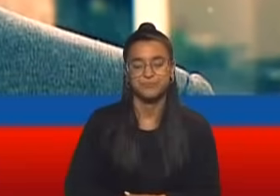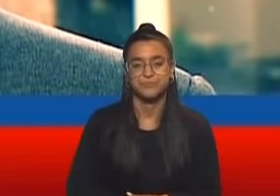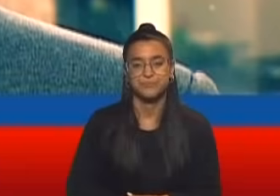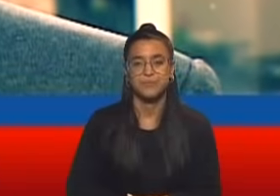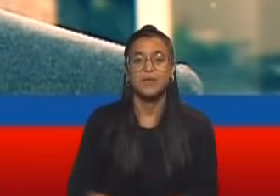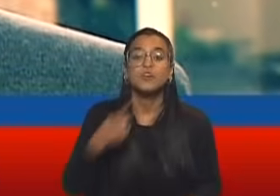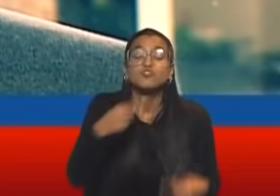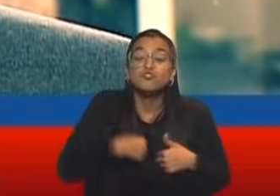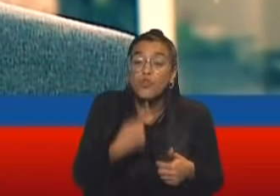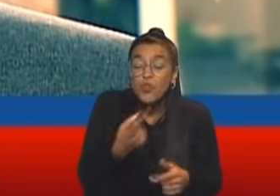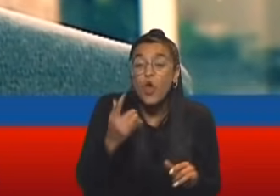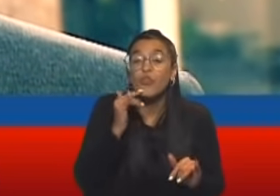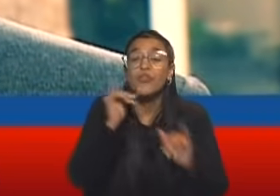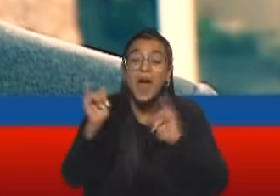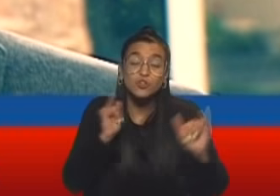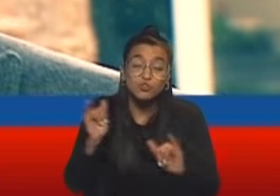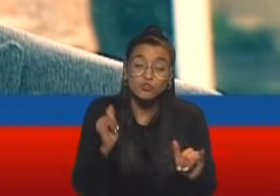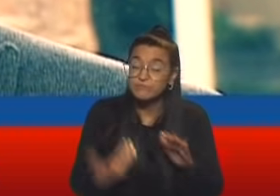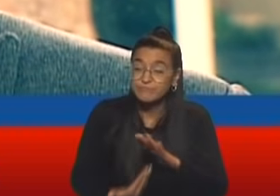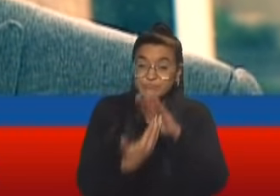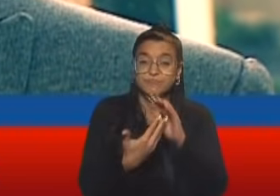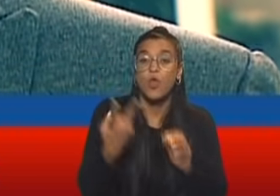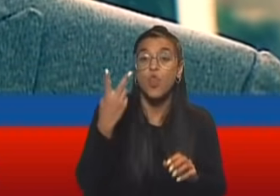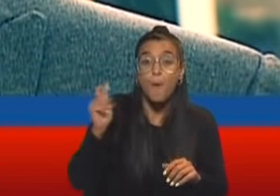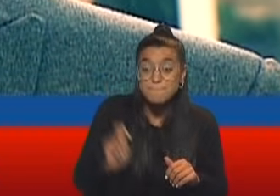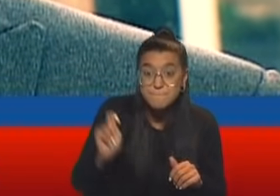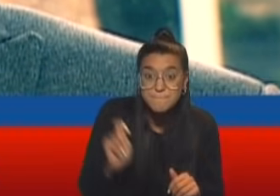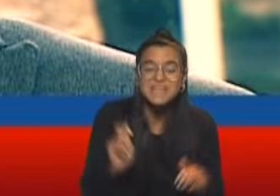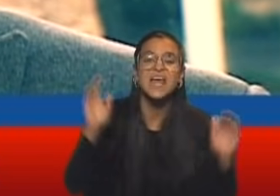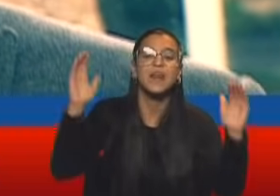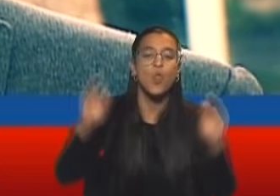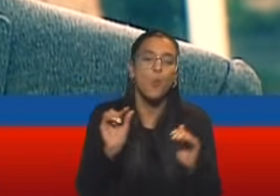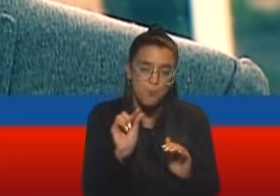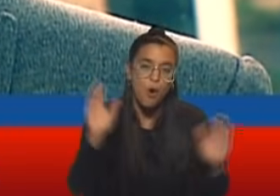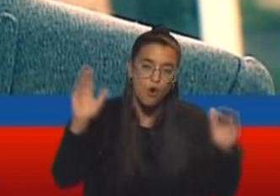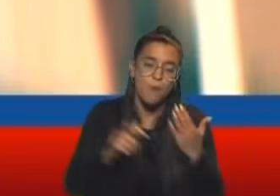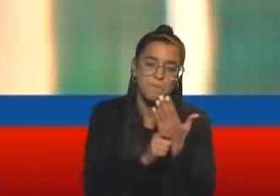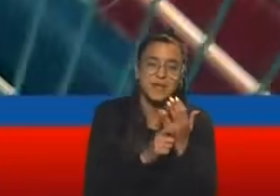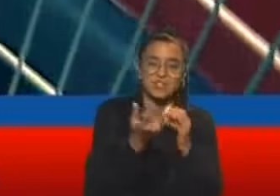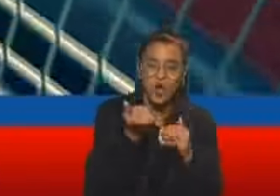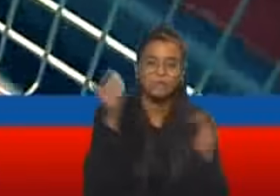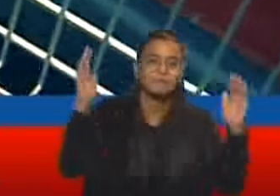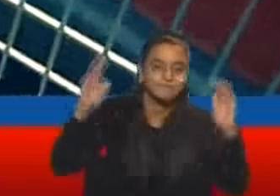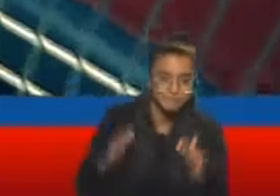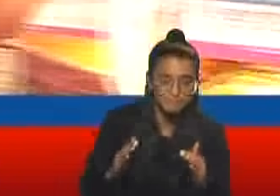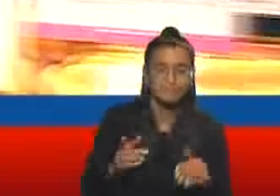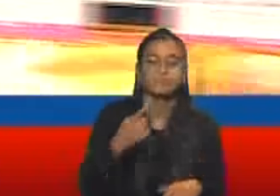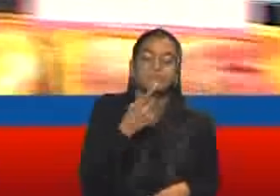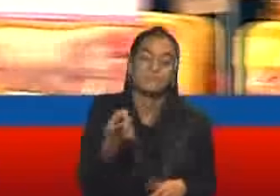Diría que el dato principal es que por segundo mes consecutivo se redujo levemente el precio de la carne en mostrador.